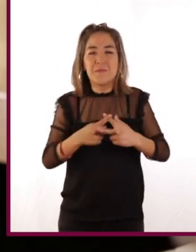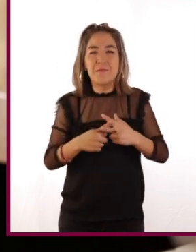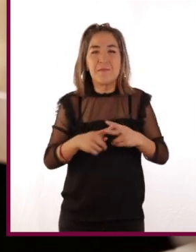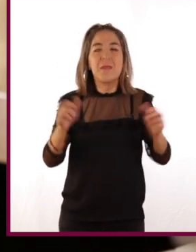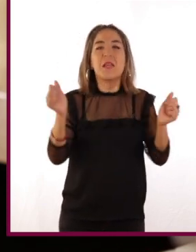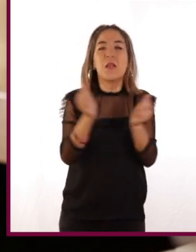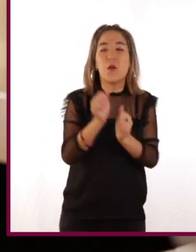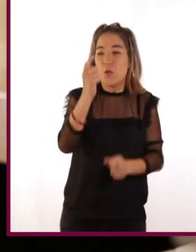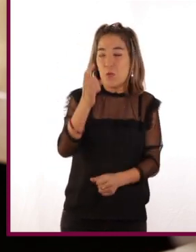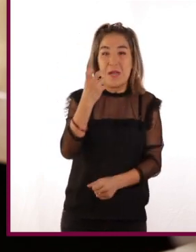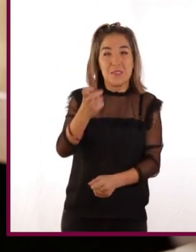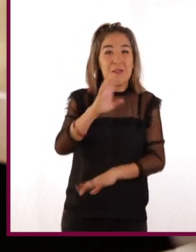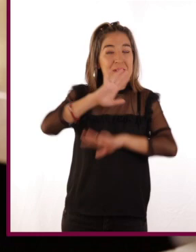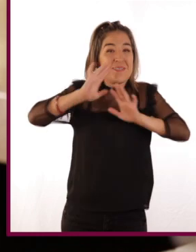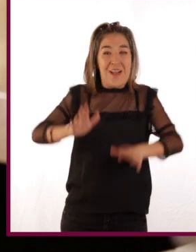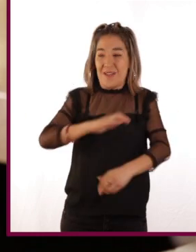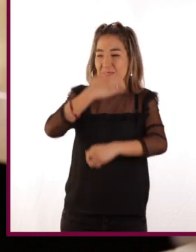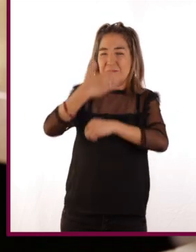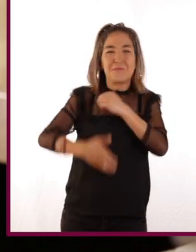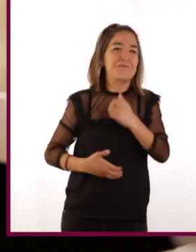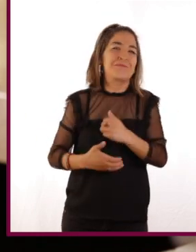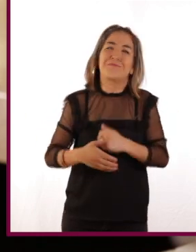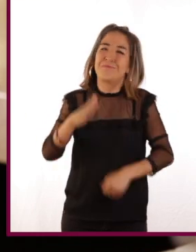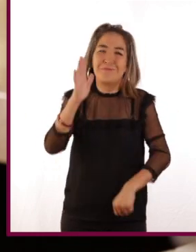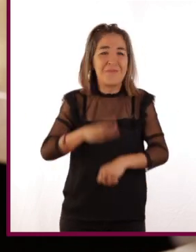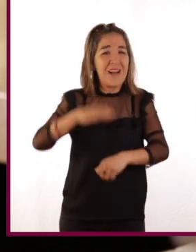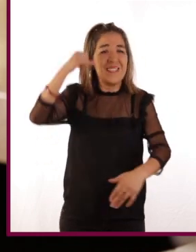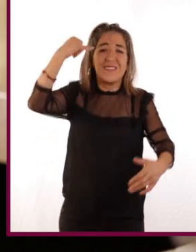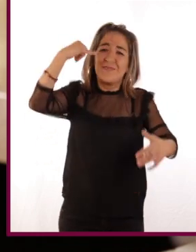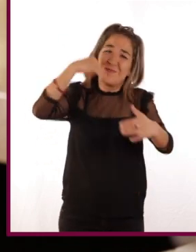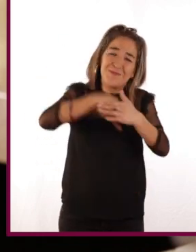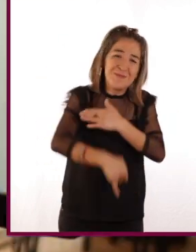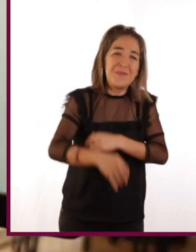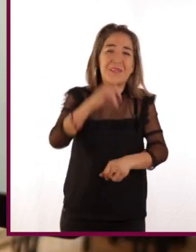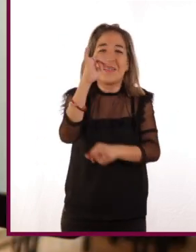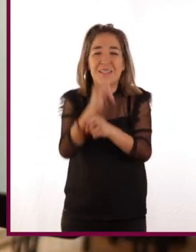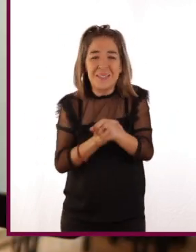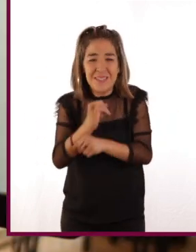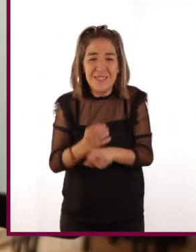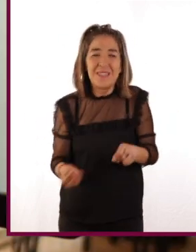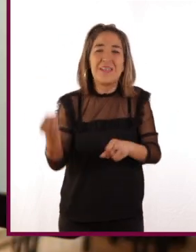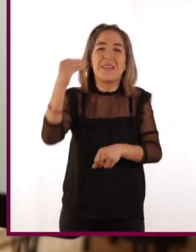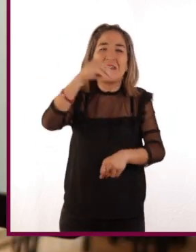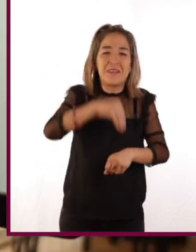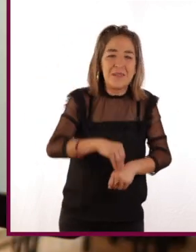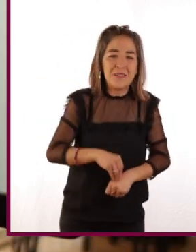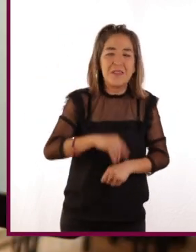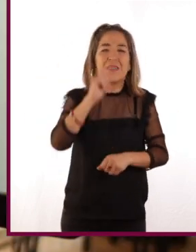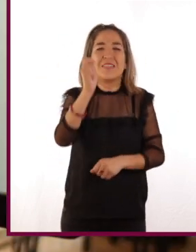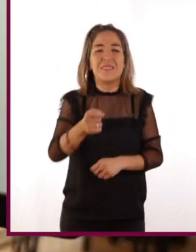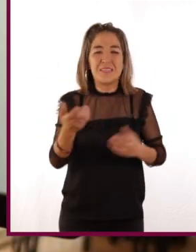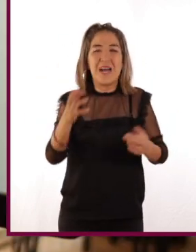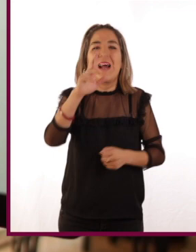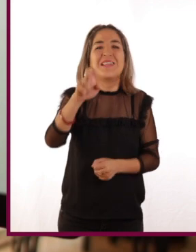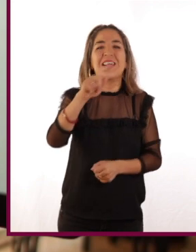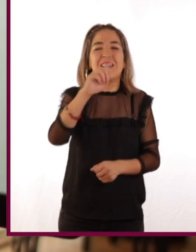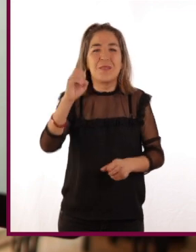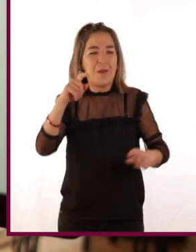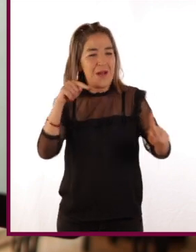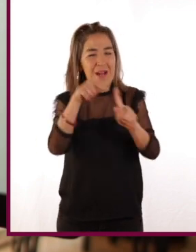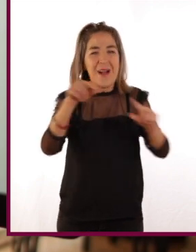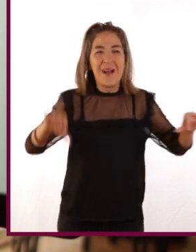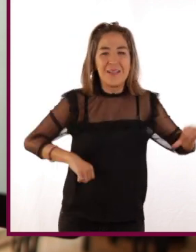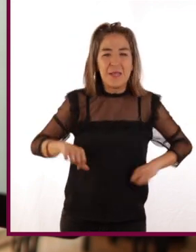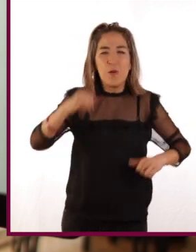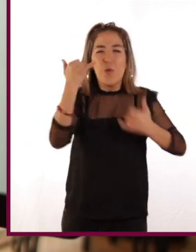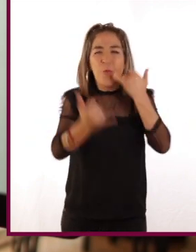las matemáticas no están terminadas, tienen muchísimas aplicaciones, no tanto aplicaciones, pero sobre todo